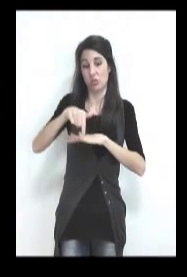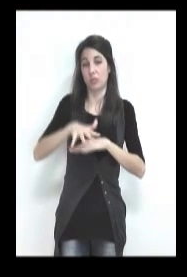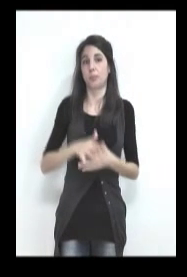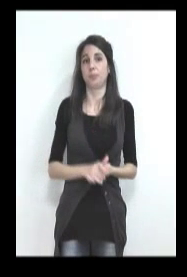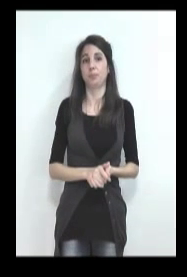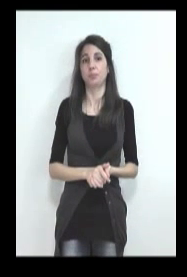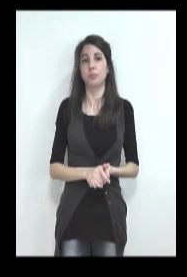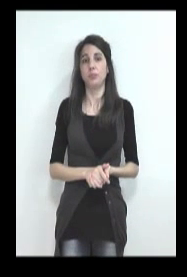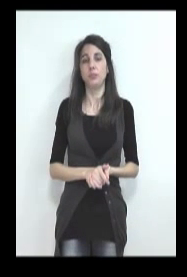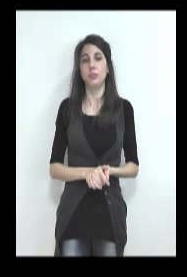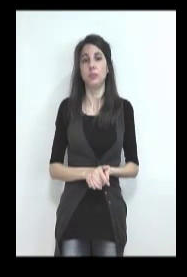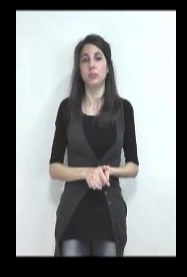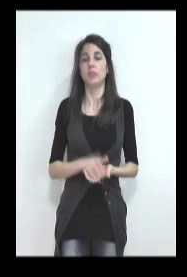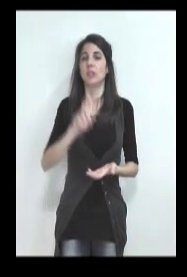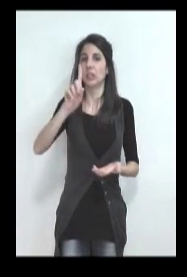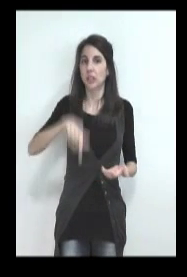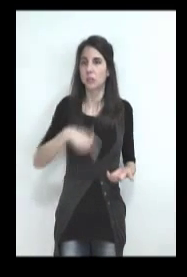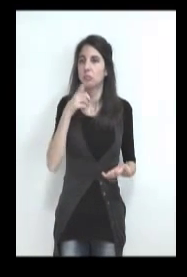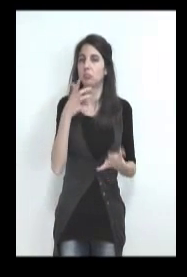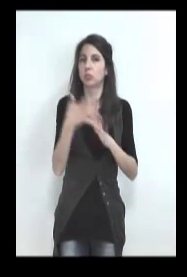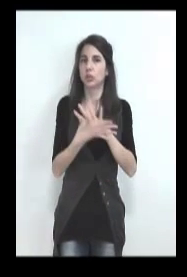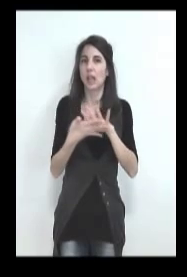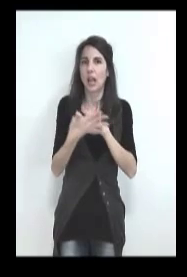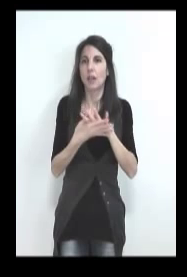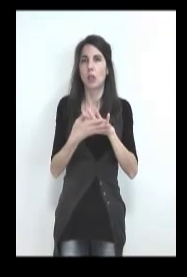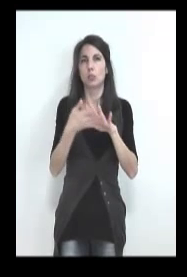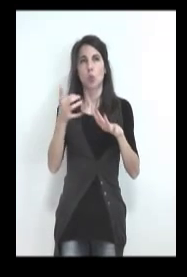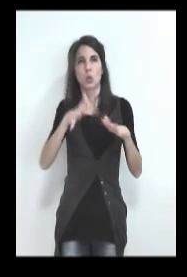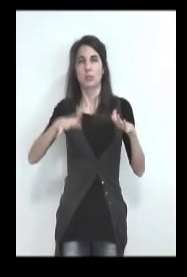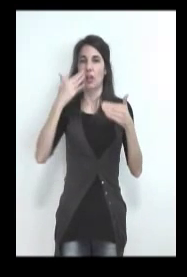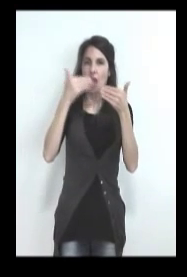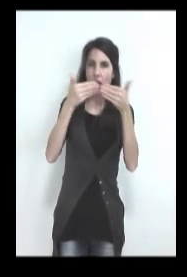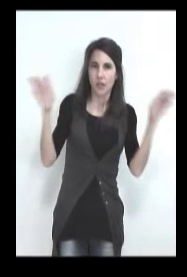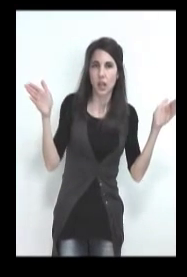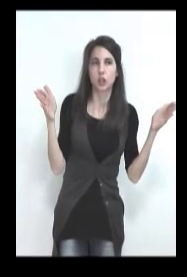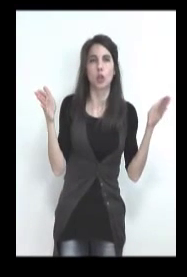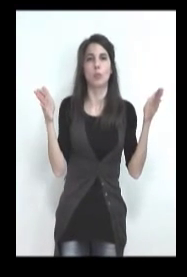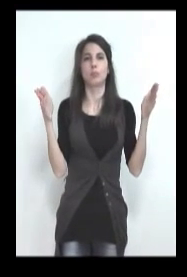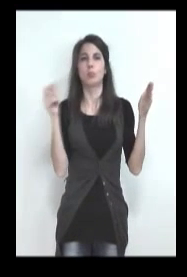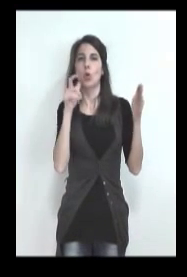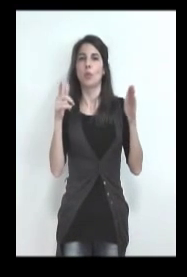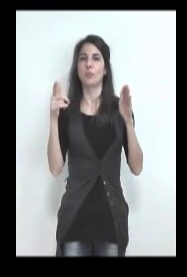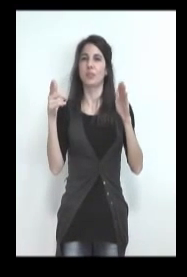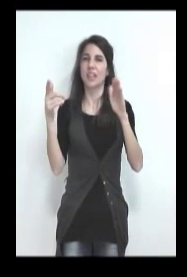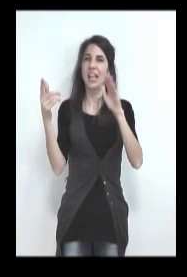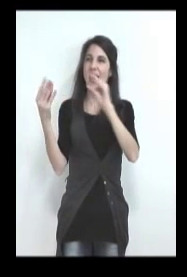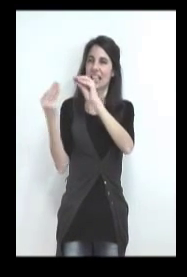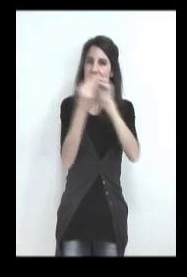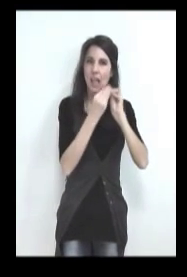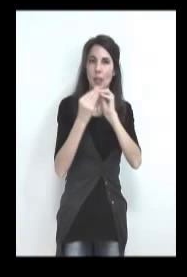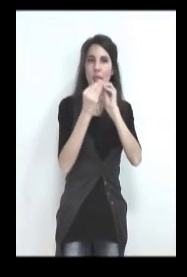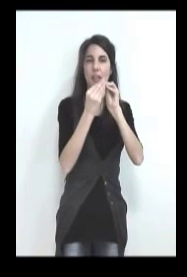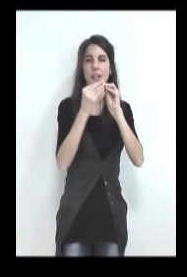espacio. Se hablaba de un espacio abierto, con escenarios estándares, con escenarios donde pueda haber